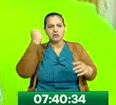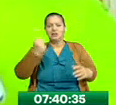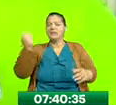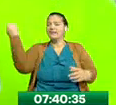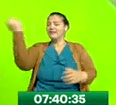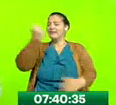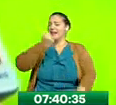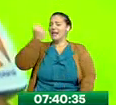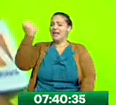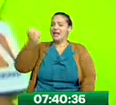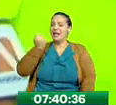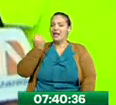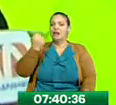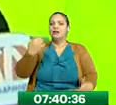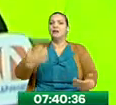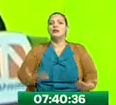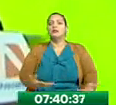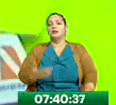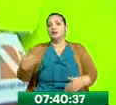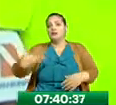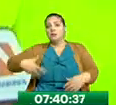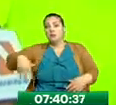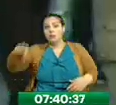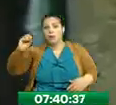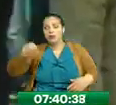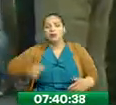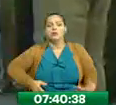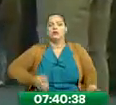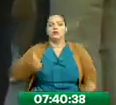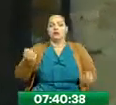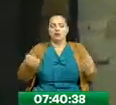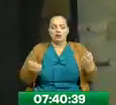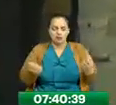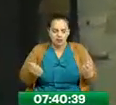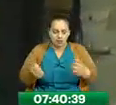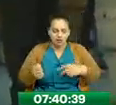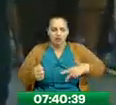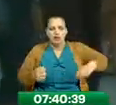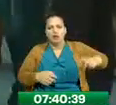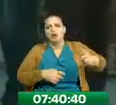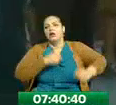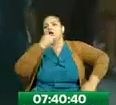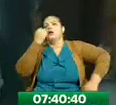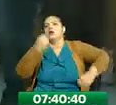con dirección hasta la vía principal para tratar de buscar ayuda. Informó Julio César Saona.